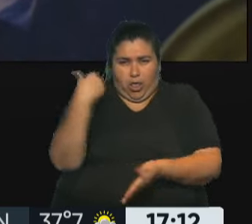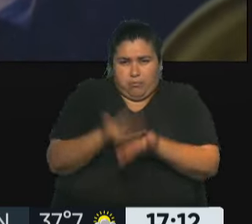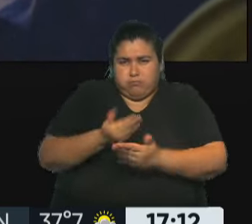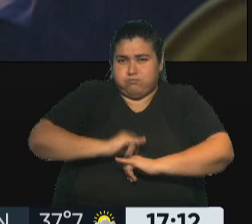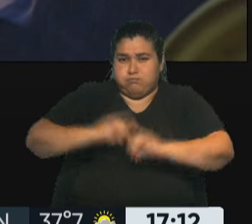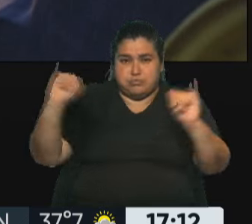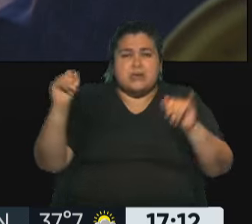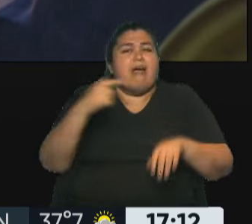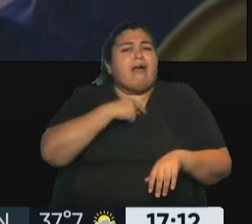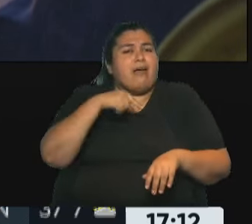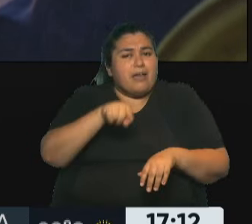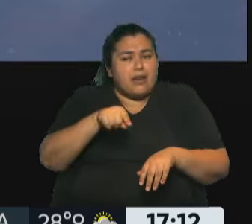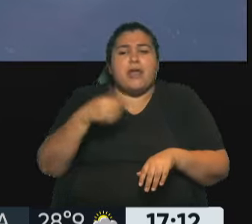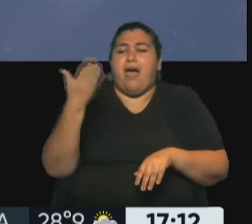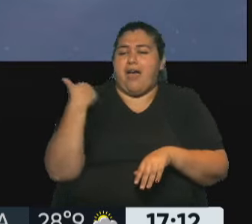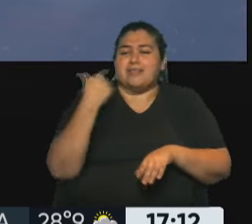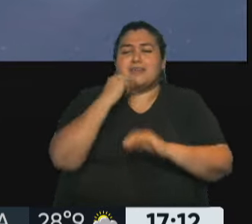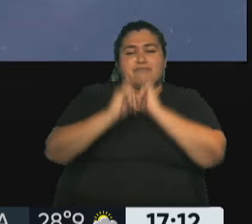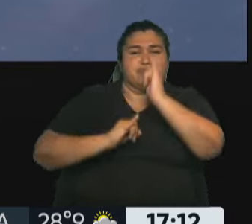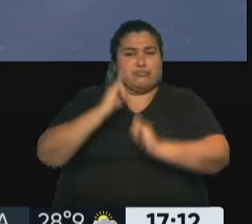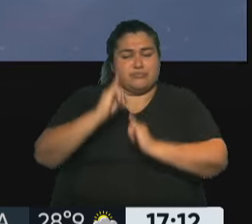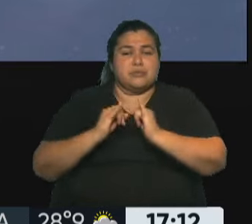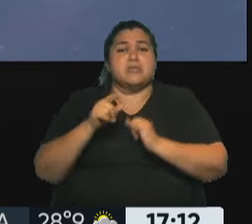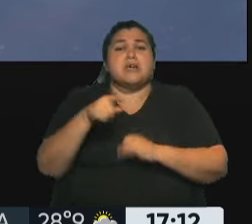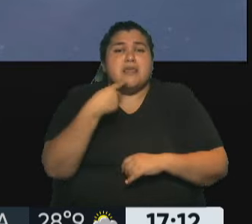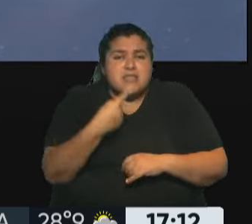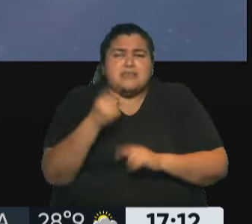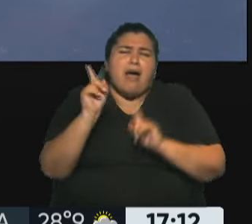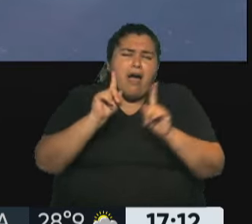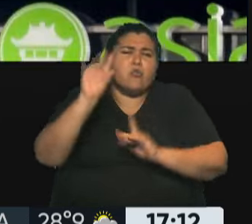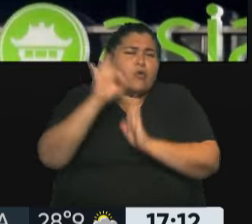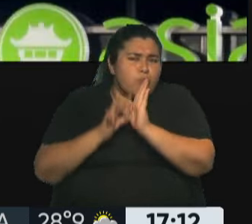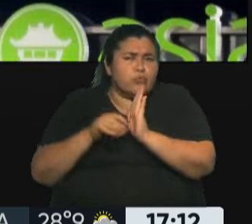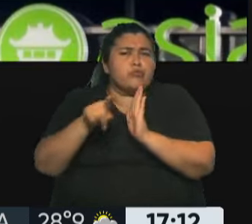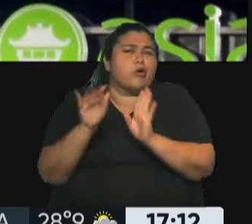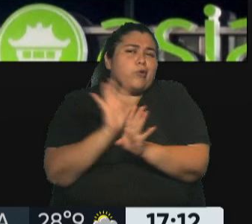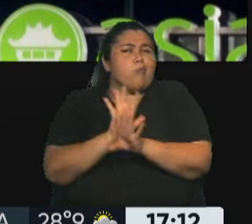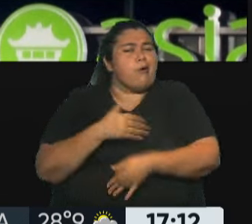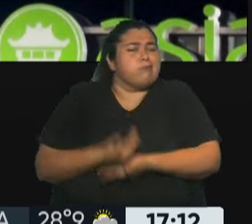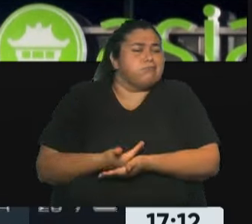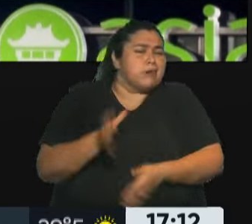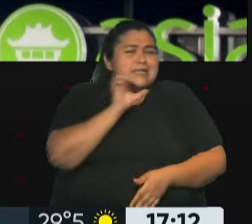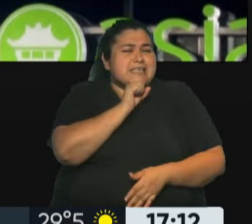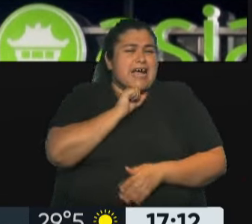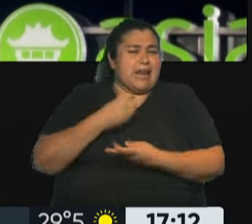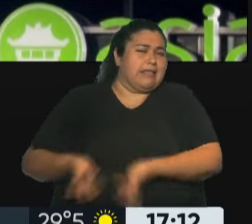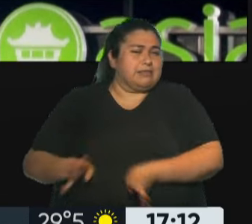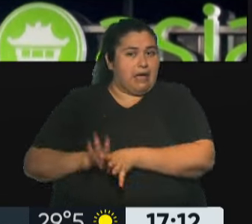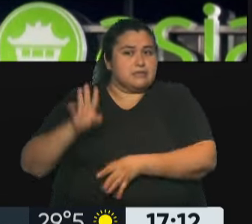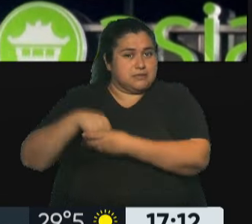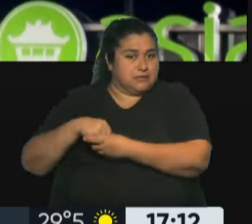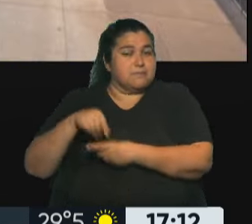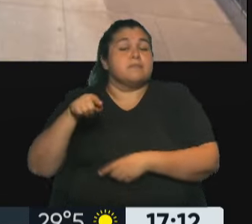cónclave que te señalaba y comentaba al inicio del programa, con ciertas características secretas en la cual participaron también